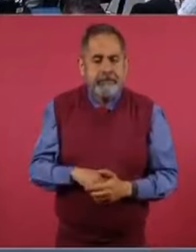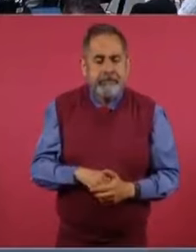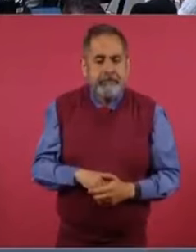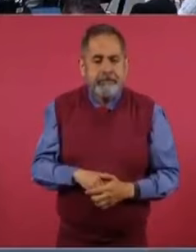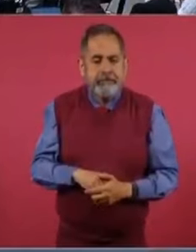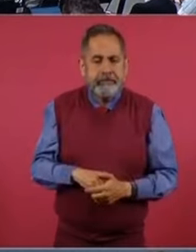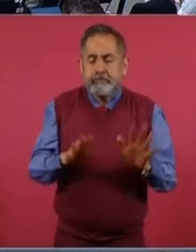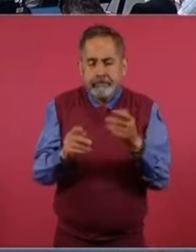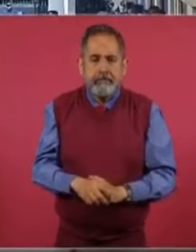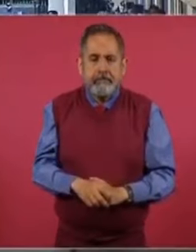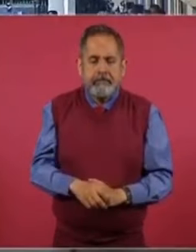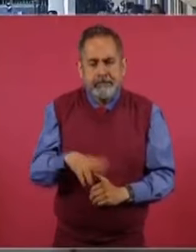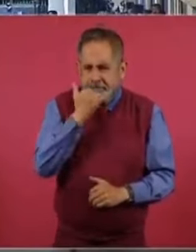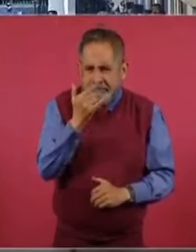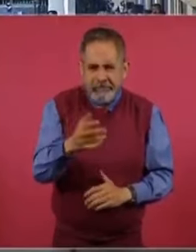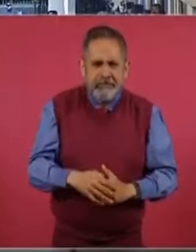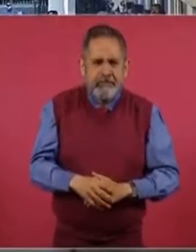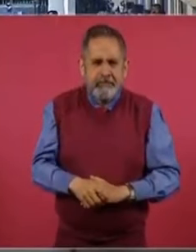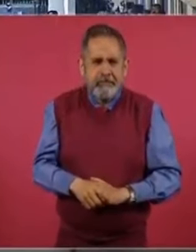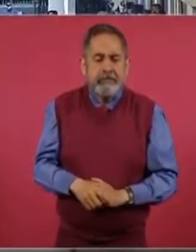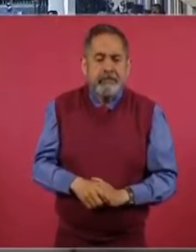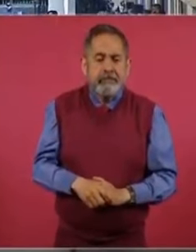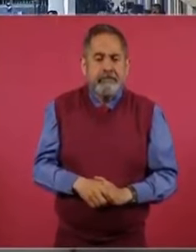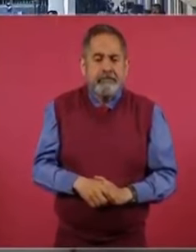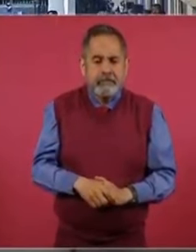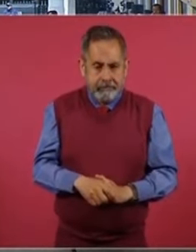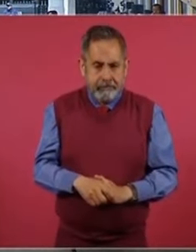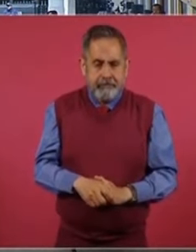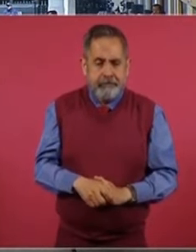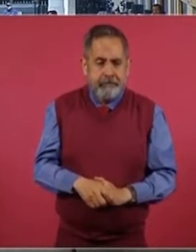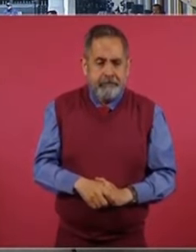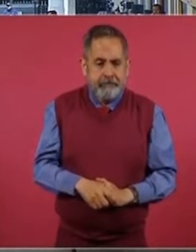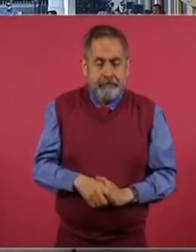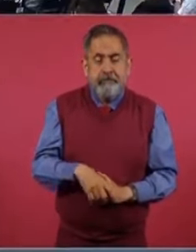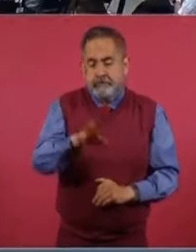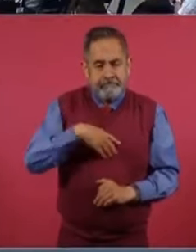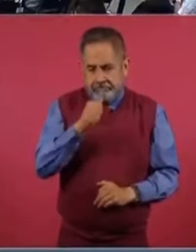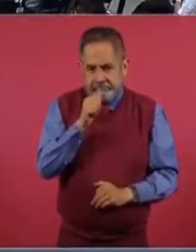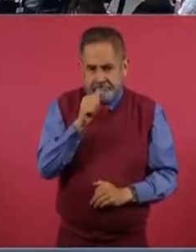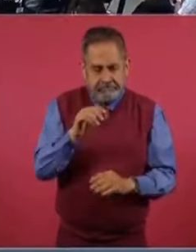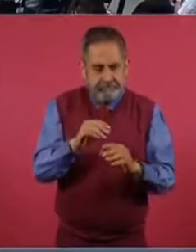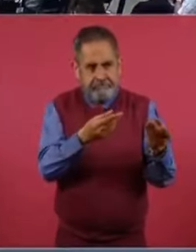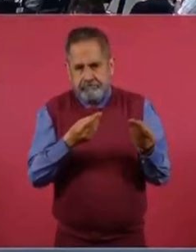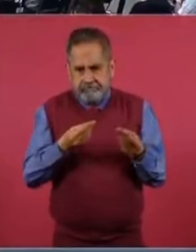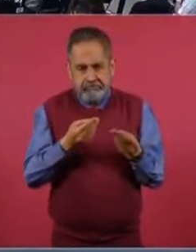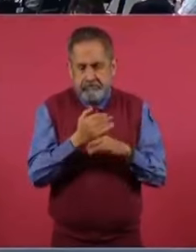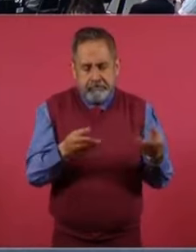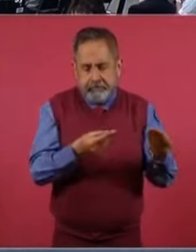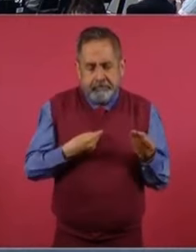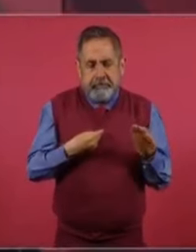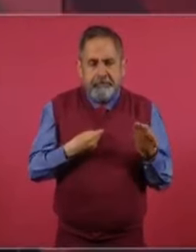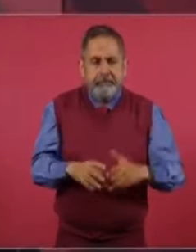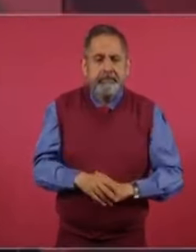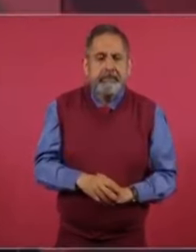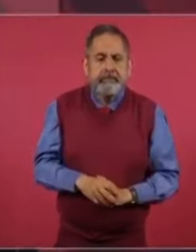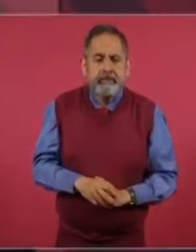secuestrado. Queremos saber. ¿Una semana puede haber certeza de cómo fue esta detención? Todavía no se tiene